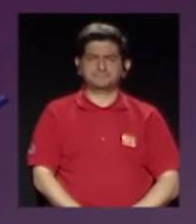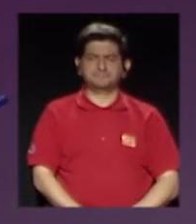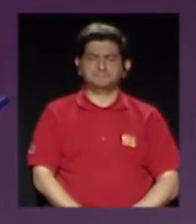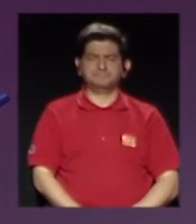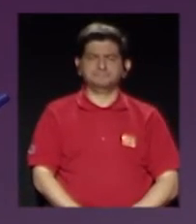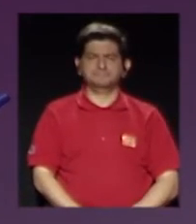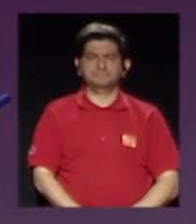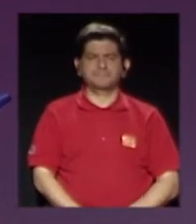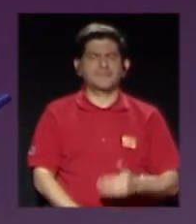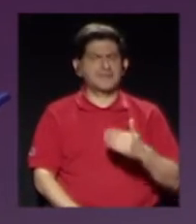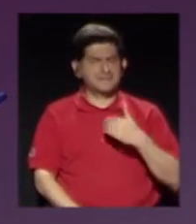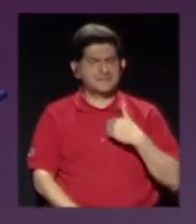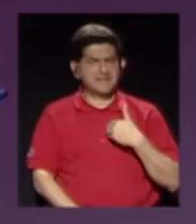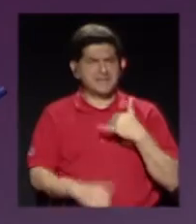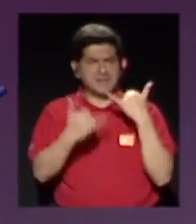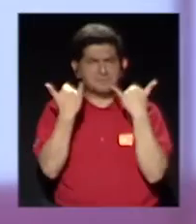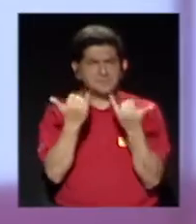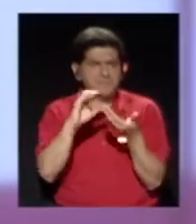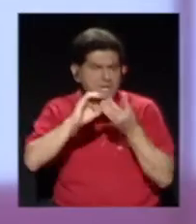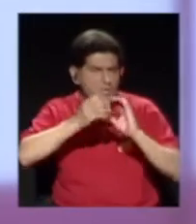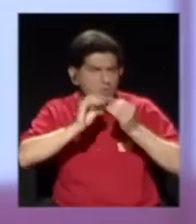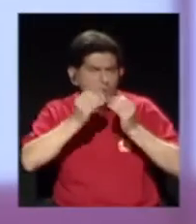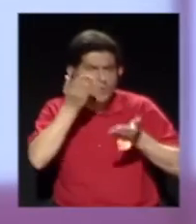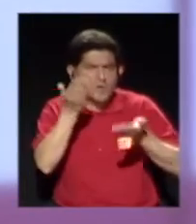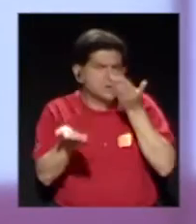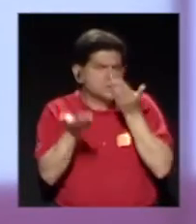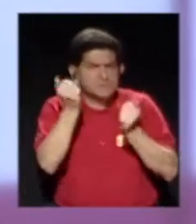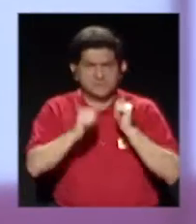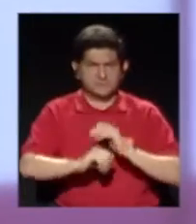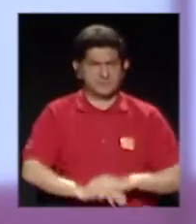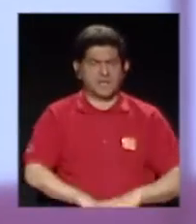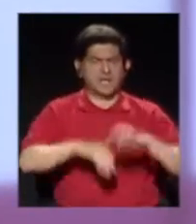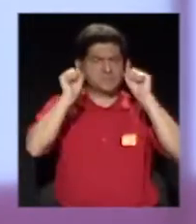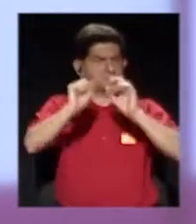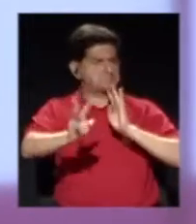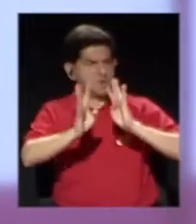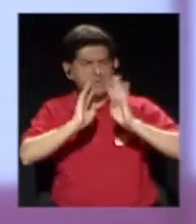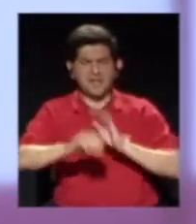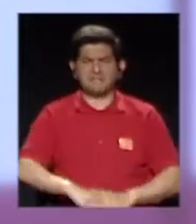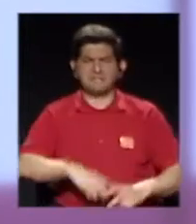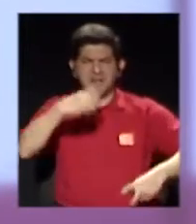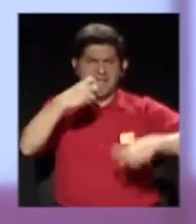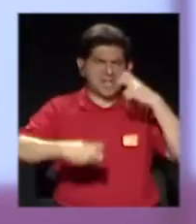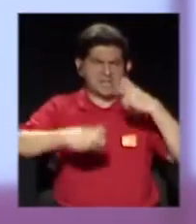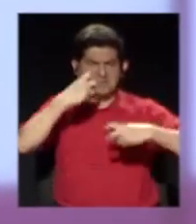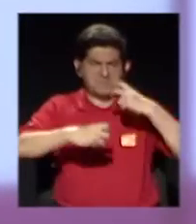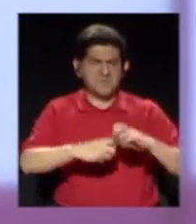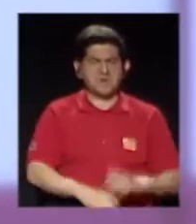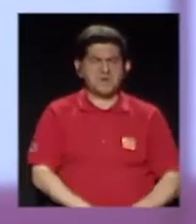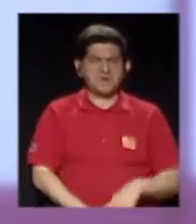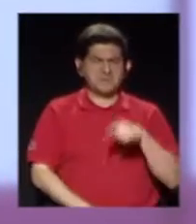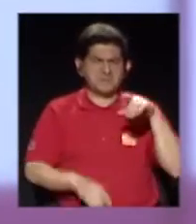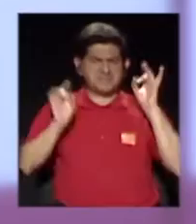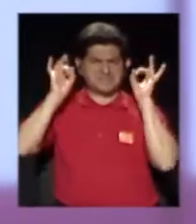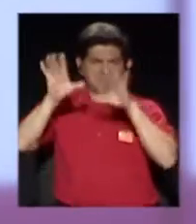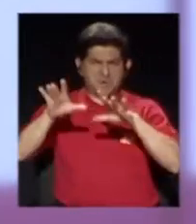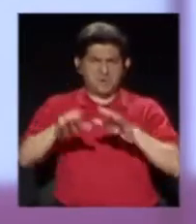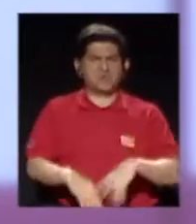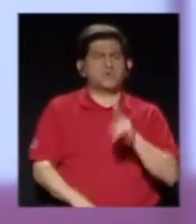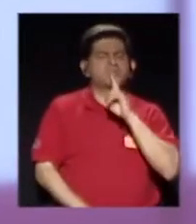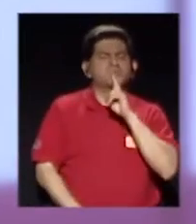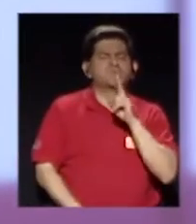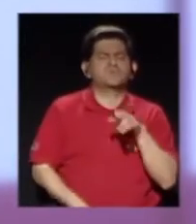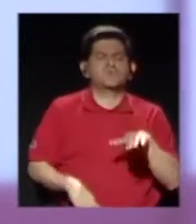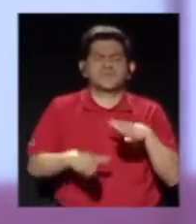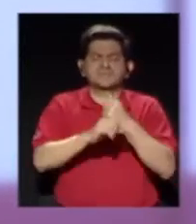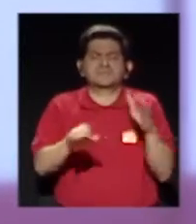algún dato alguna cantidad es digamos que se puede hablar de crímenes de odio por ejemplo en honduras y cómo se realizan bueno